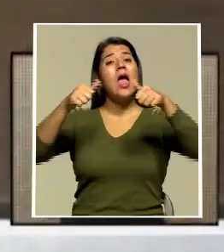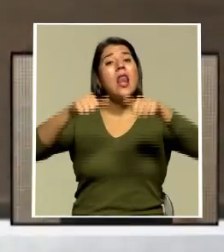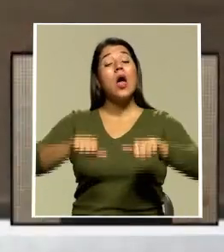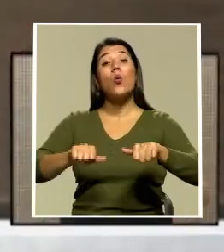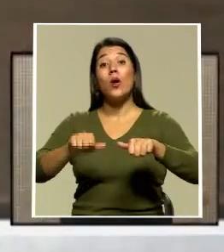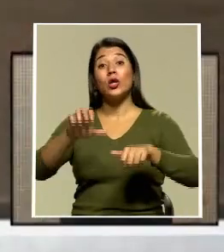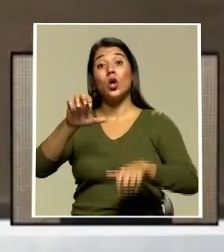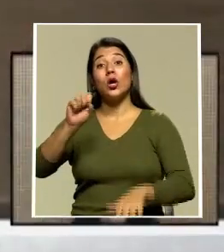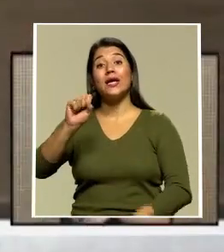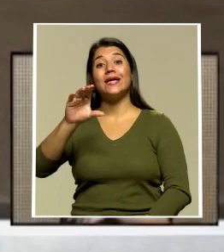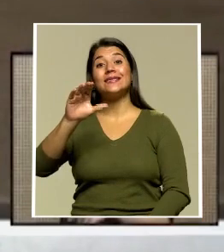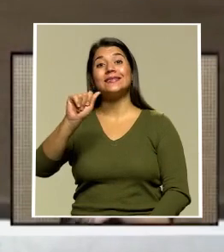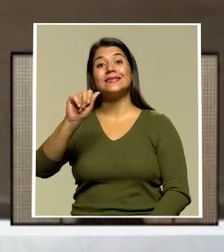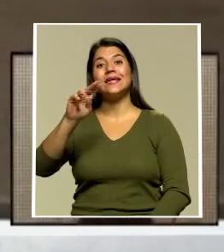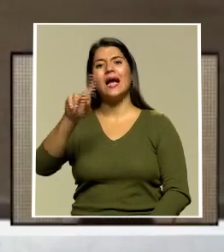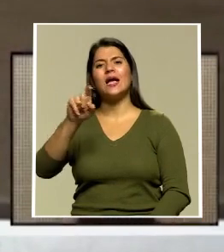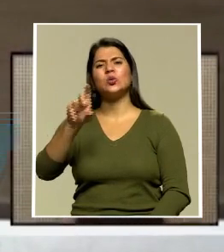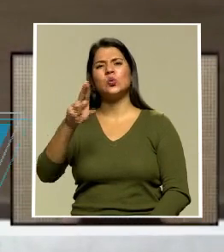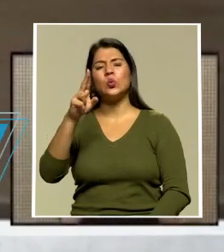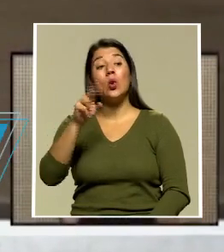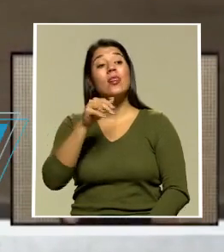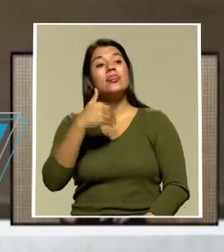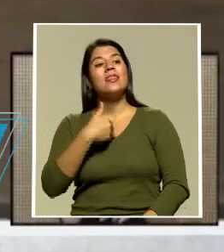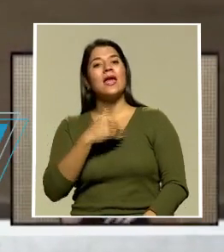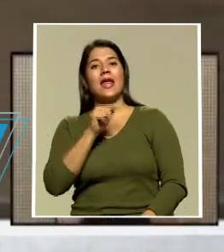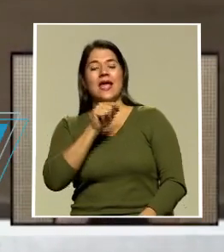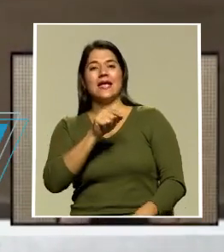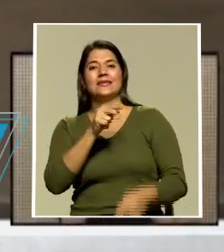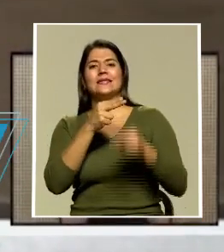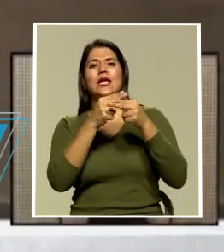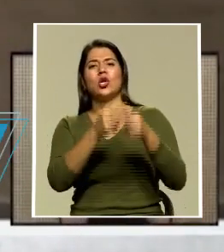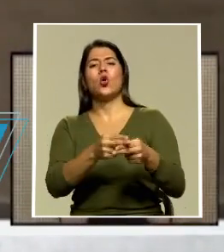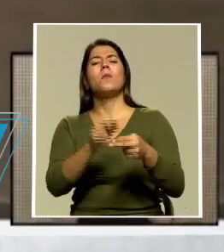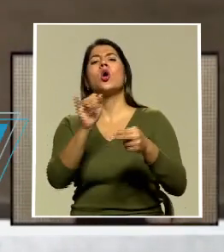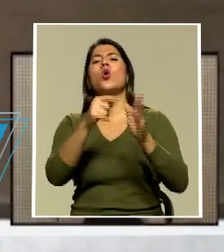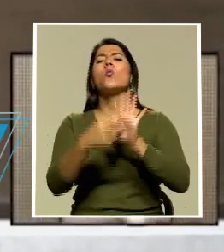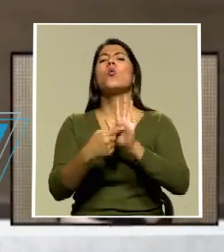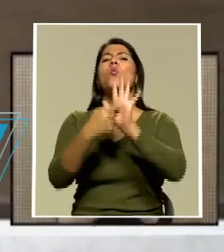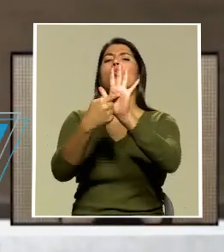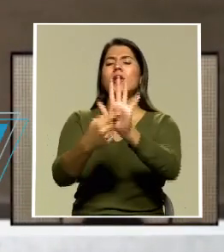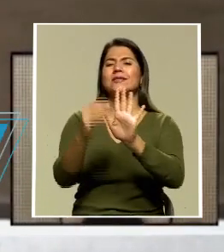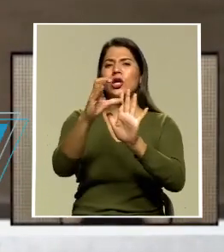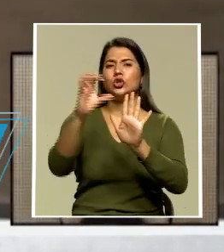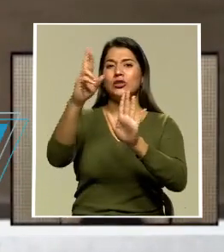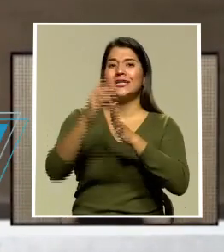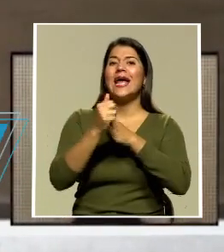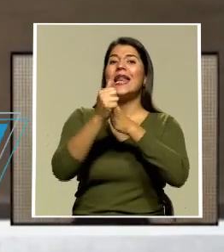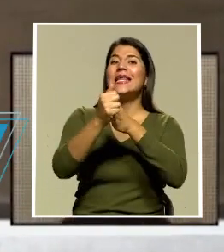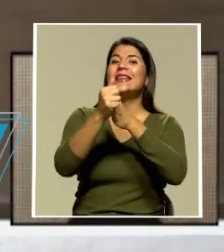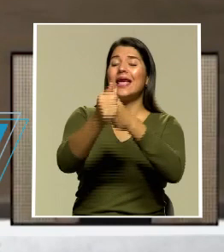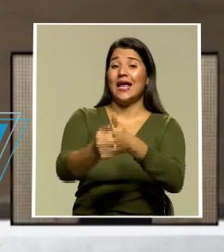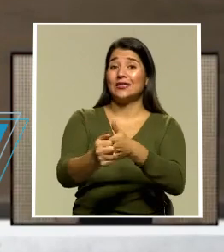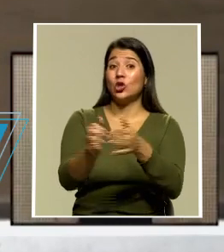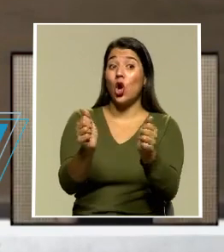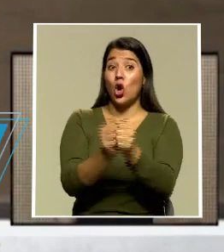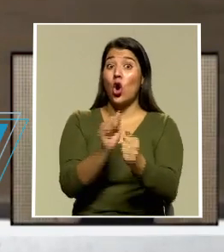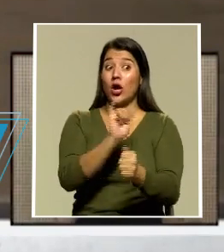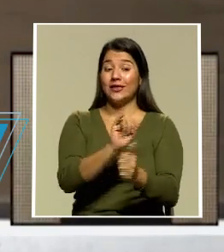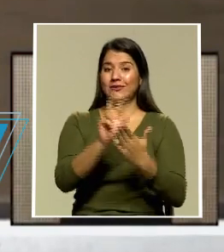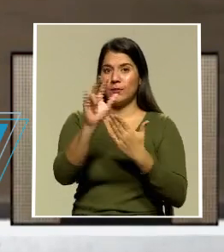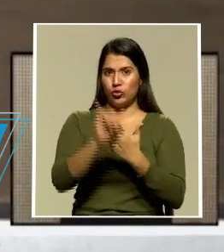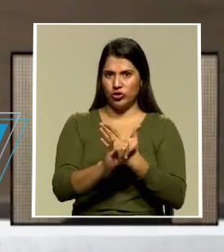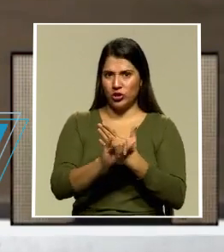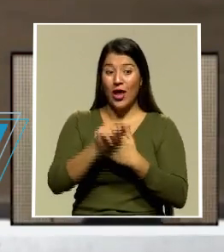Escazú lleva ese nombre como reflejo del liderazgo del país en la materia. Un acuerdo que refuerza el